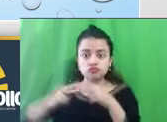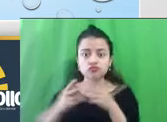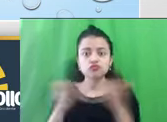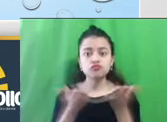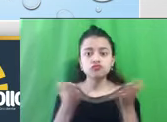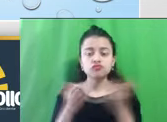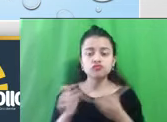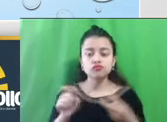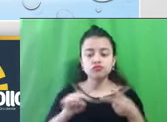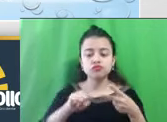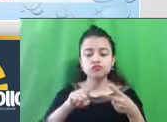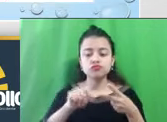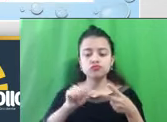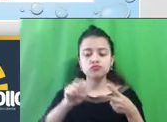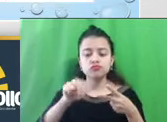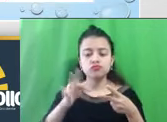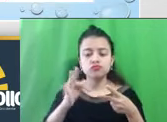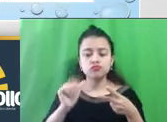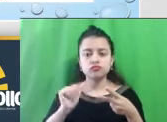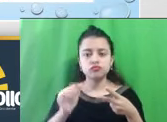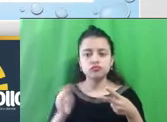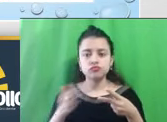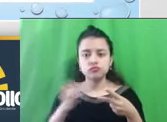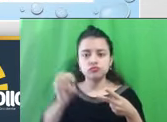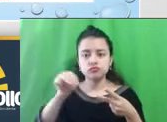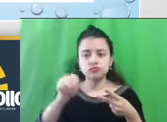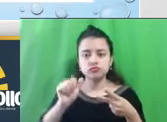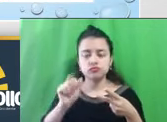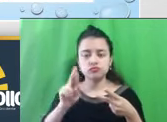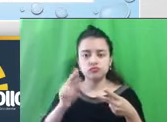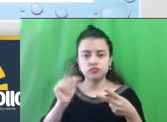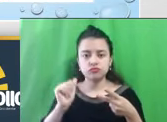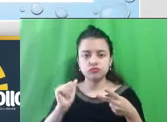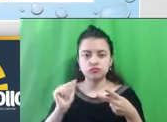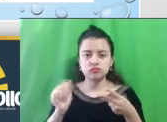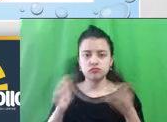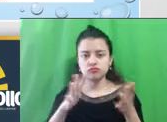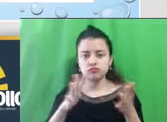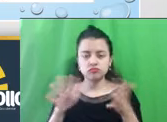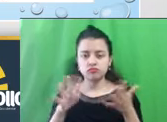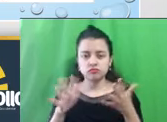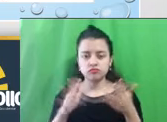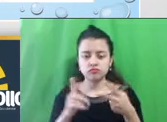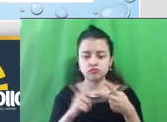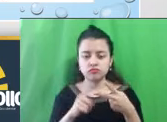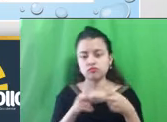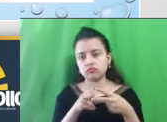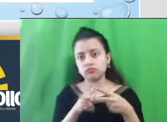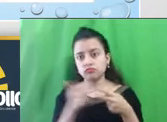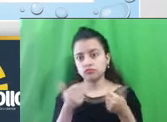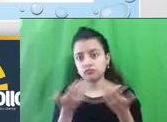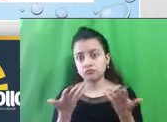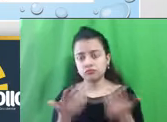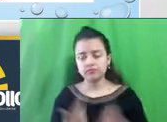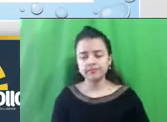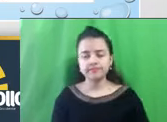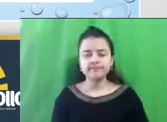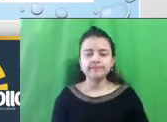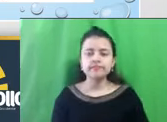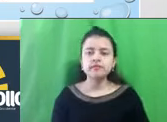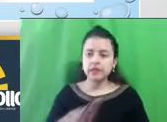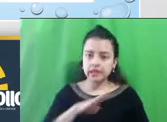de 350 litros por segundo más o menos. Ya pues la alcaldía, nuestro alcalde, logró ubicar el